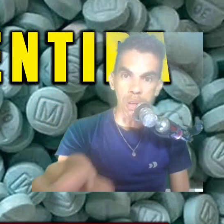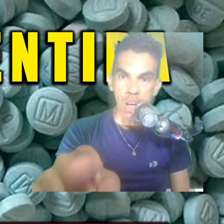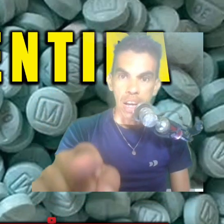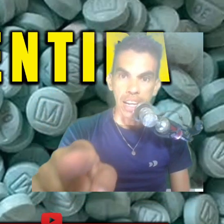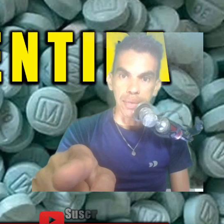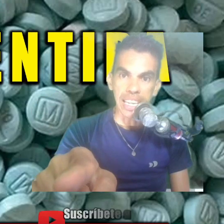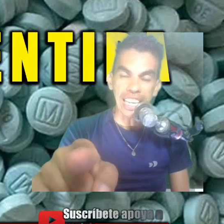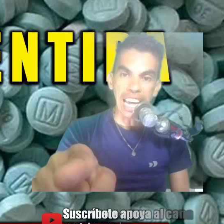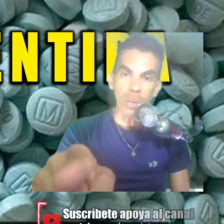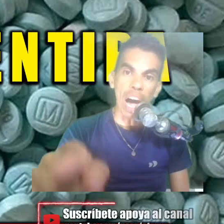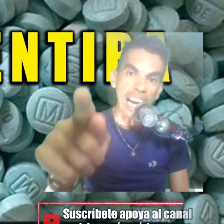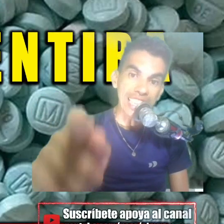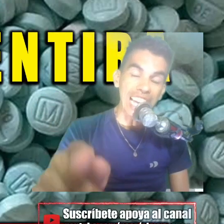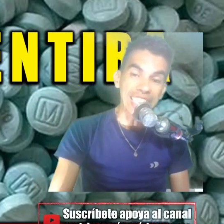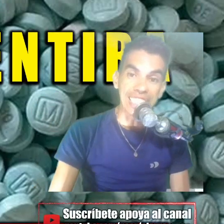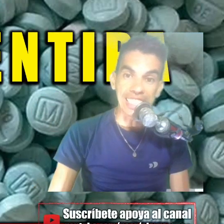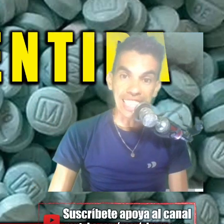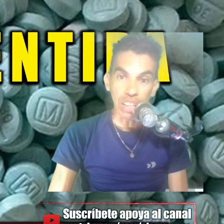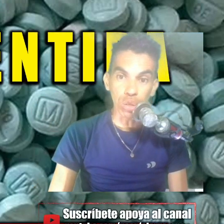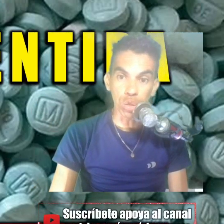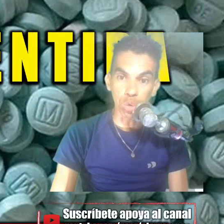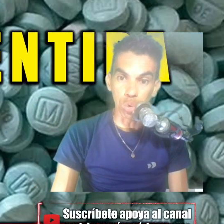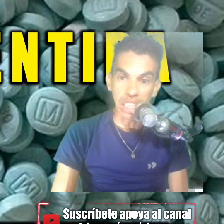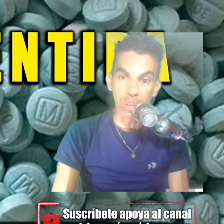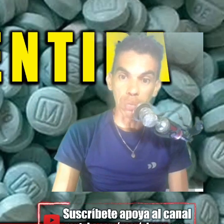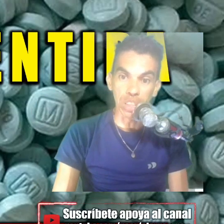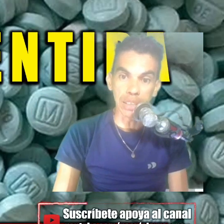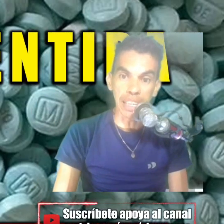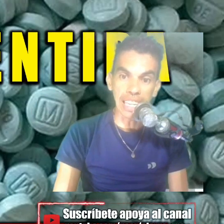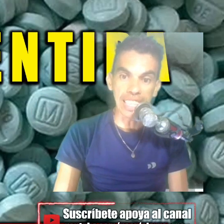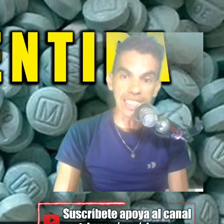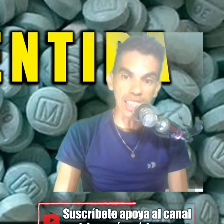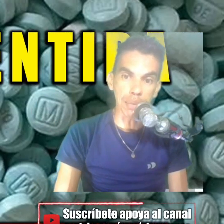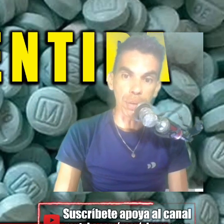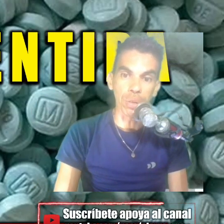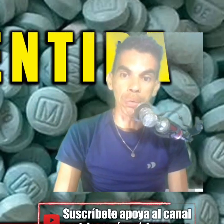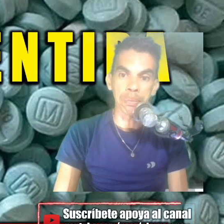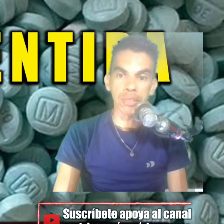viene creado allá desde Estados Unidos. Muchísimas gracias. Hasta pronto.